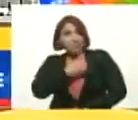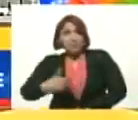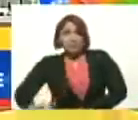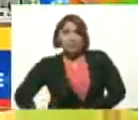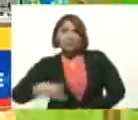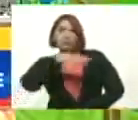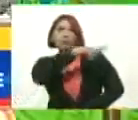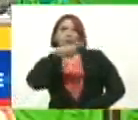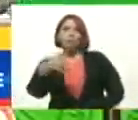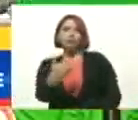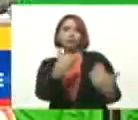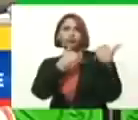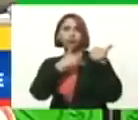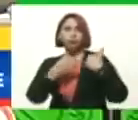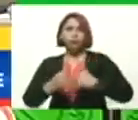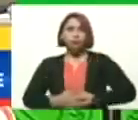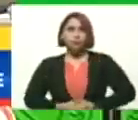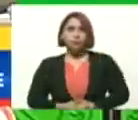República